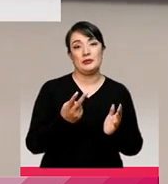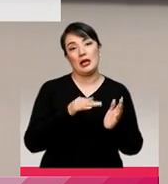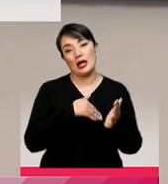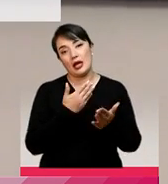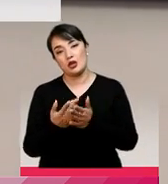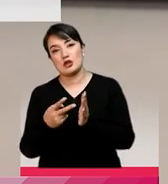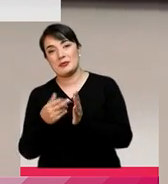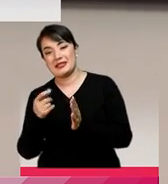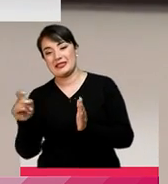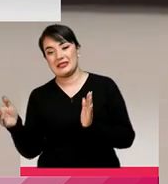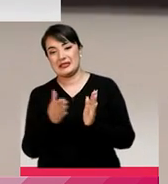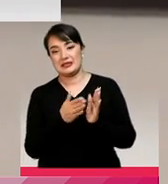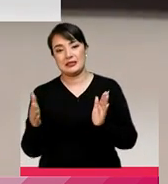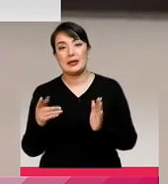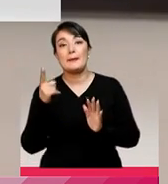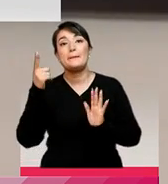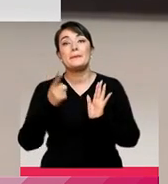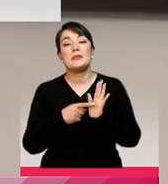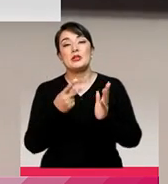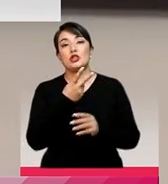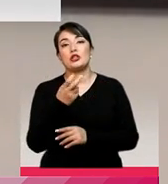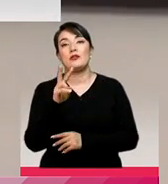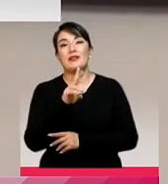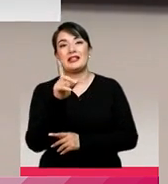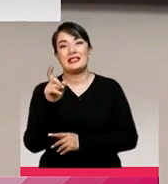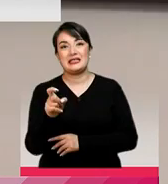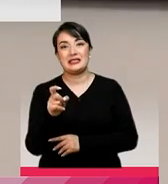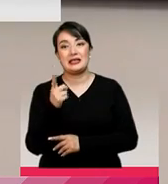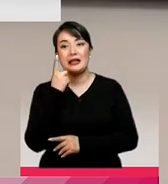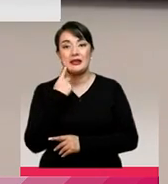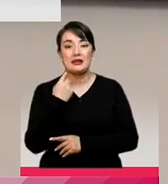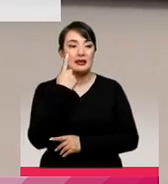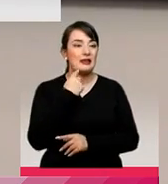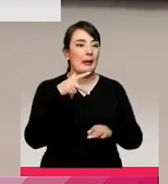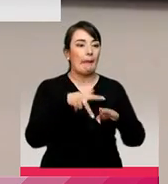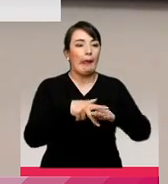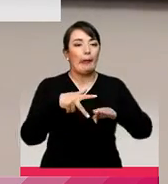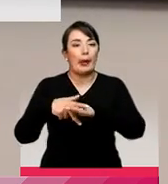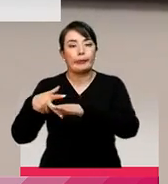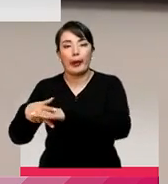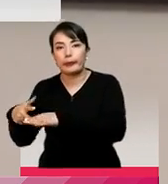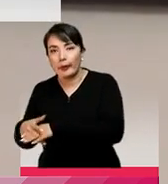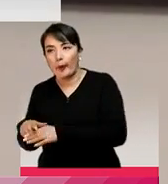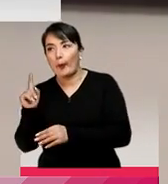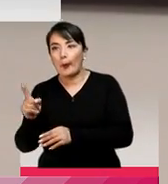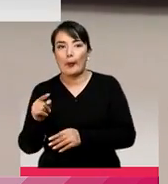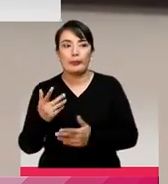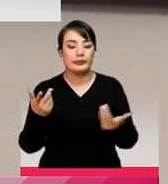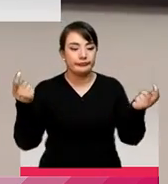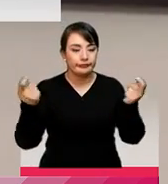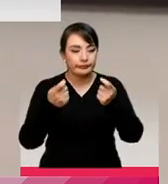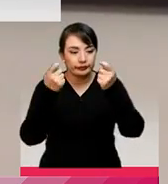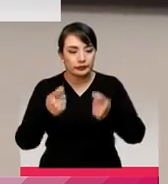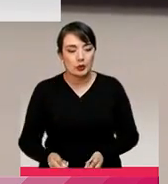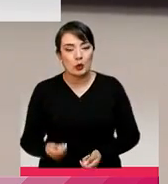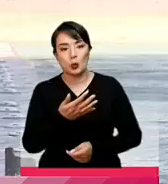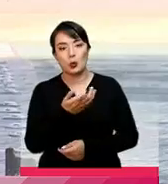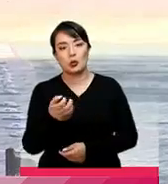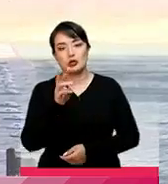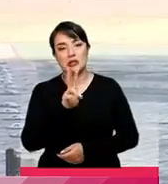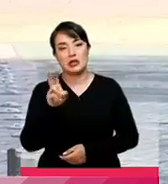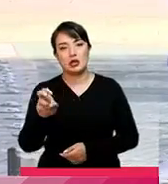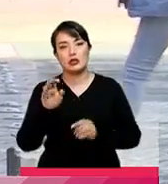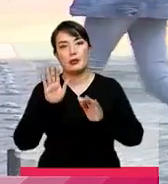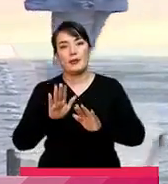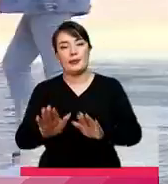en total hubo 1.222 días de clases perdidas entre todos estos años y 478 paros.